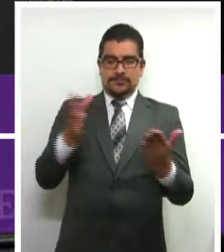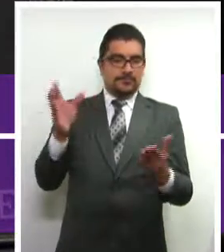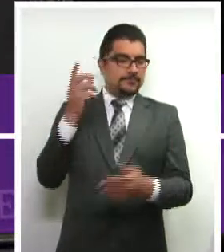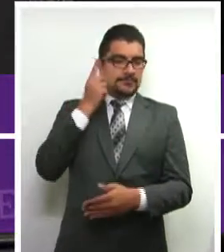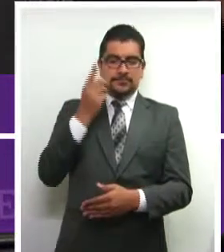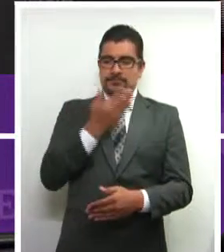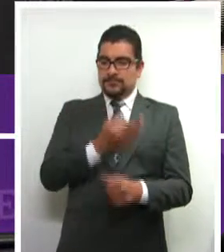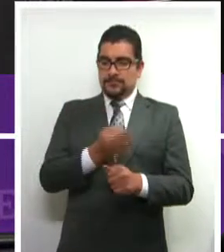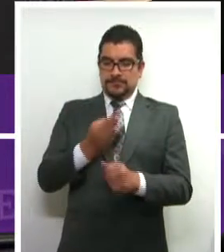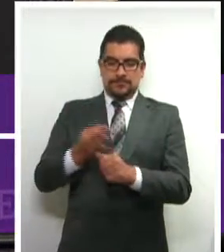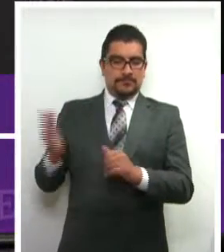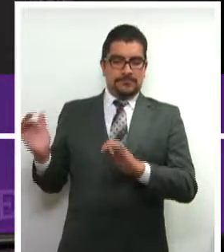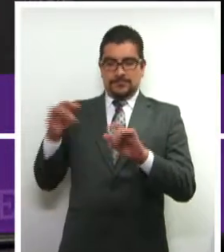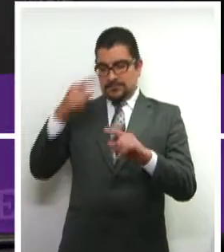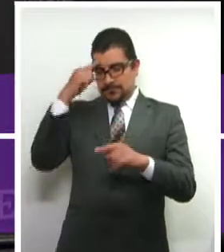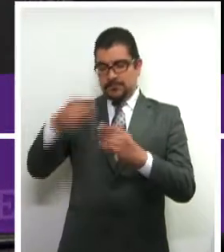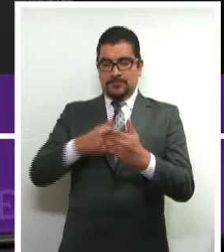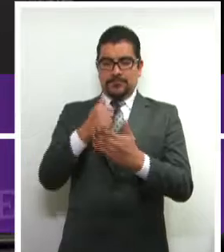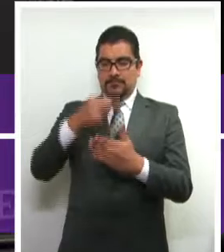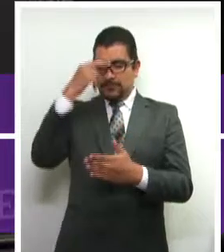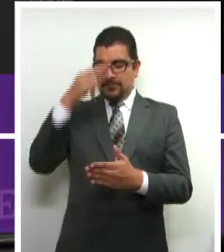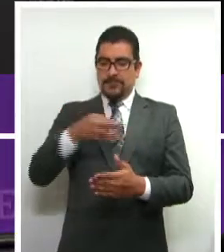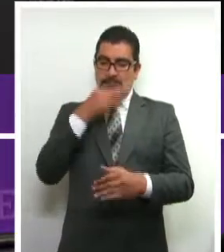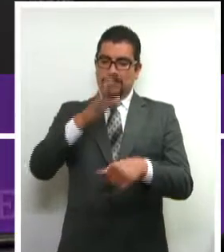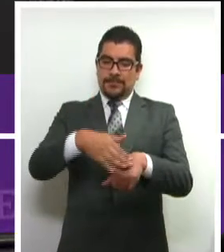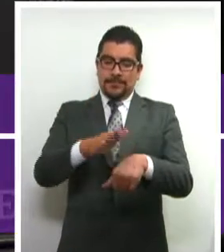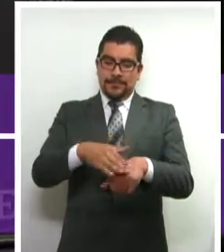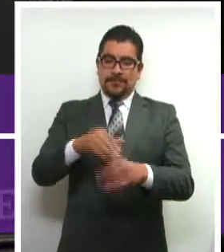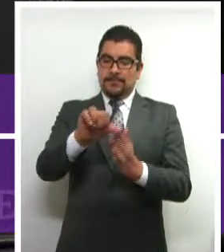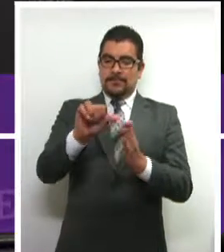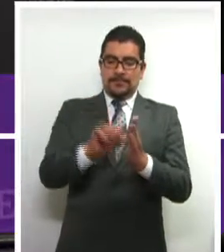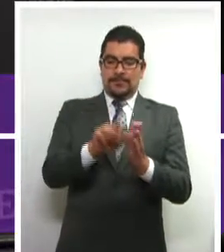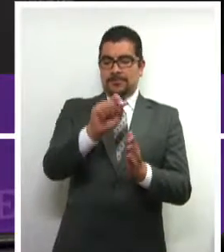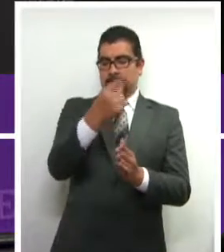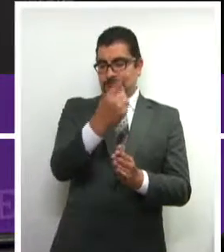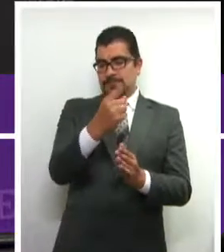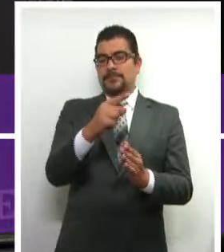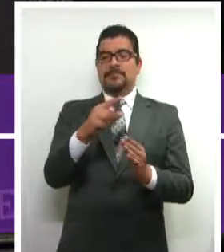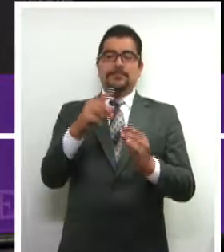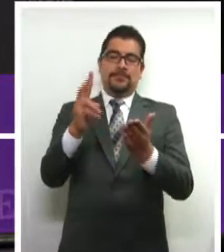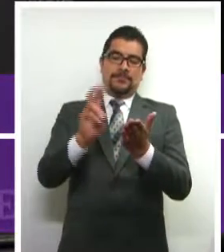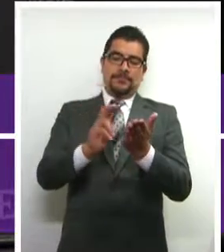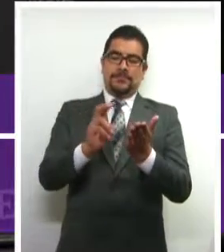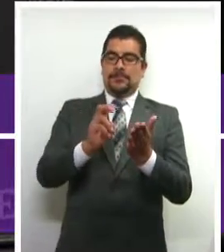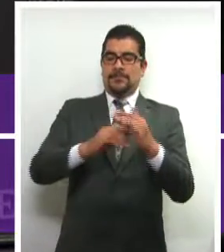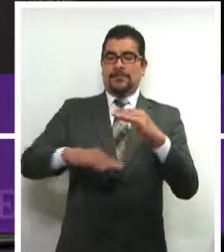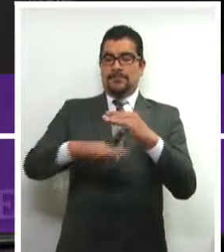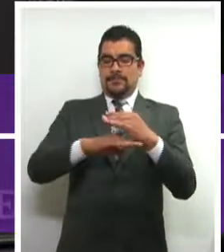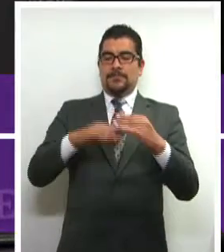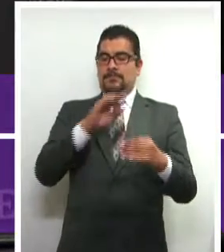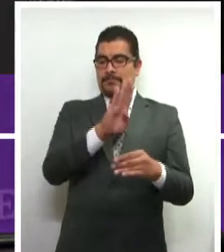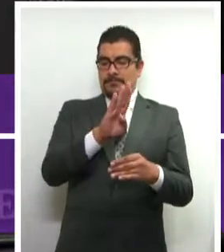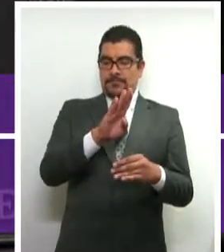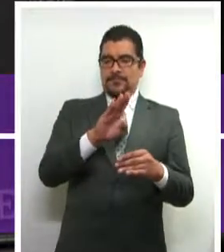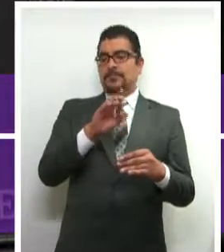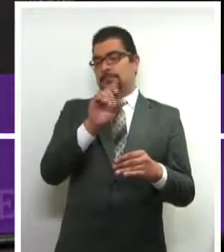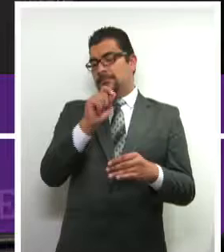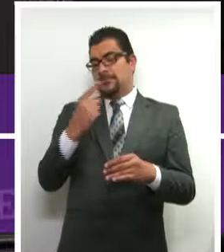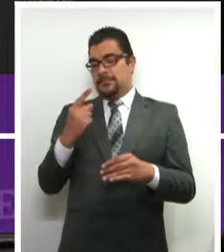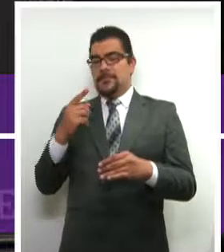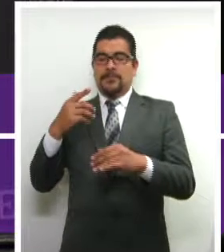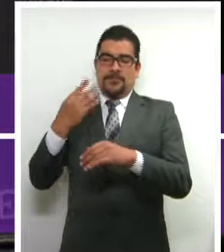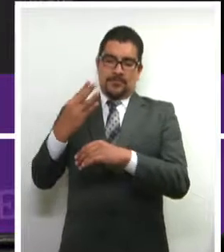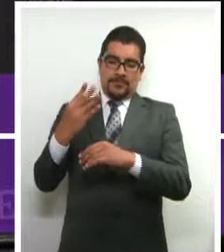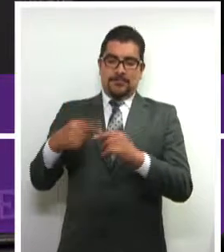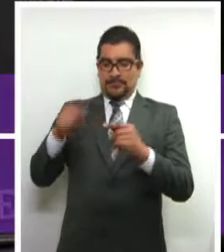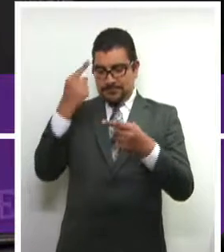proyecto de Constitución para esta Ciudad de México propone a través de su artículo 21, base B, numeral 4, que el servicio público de